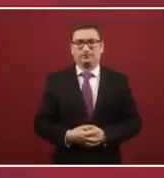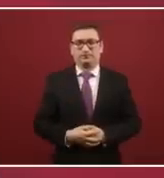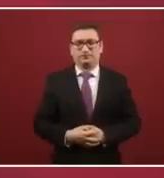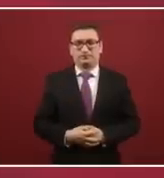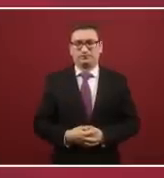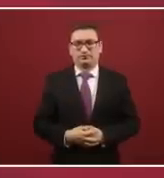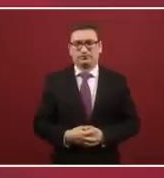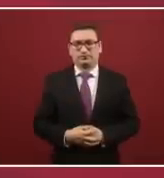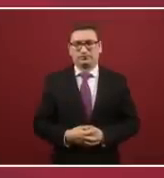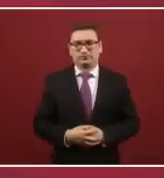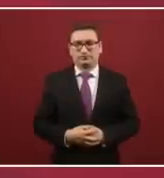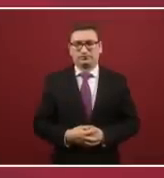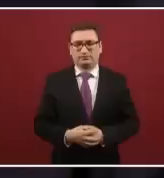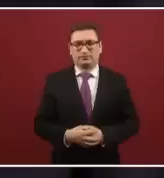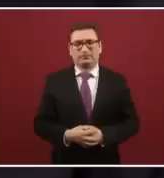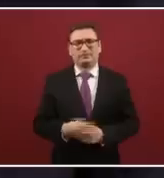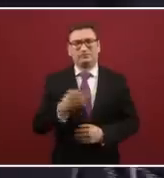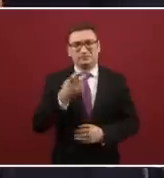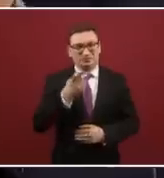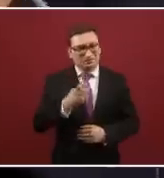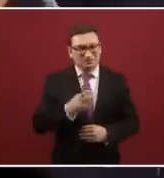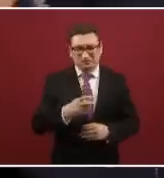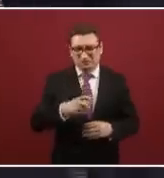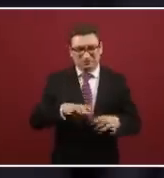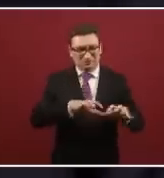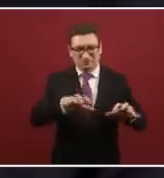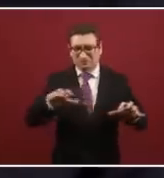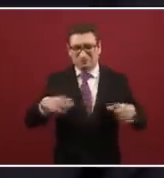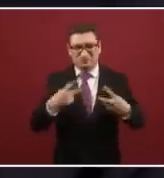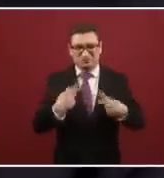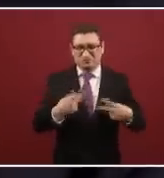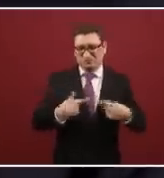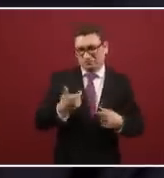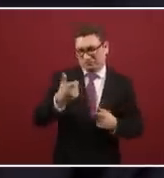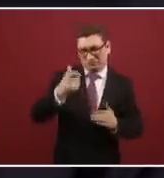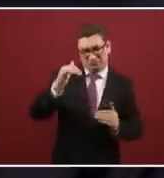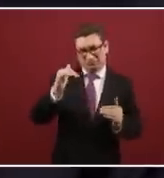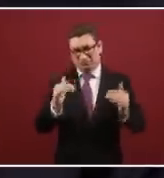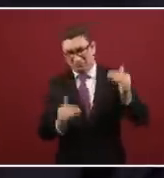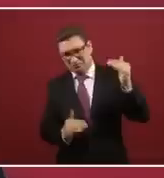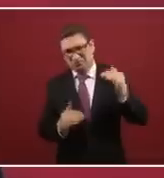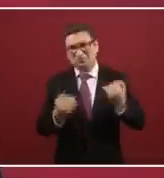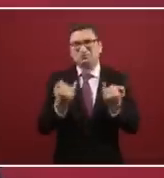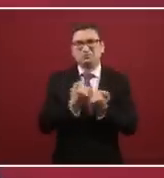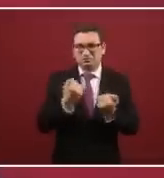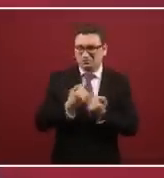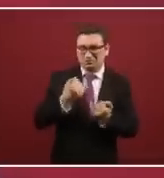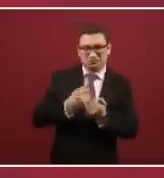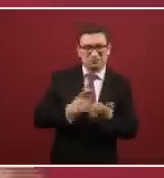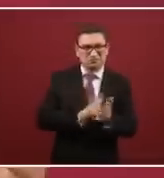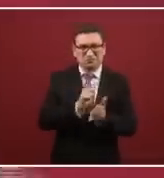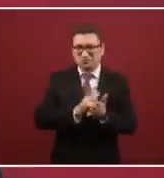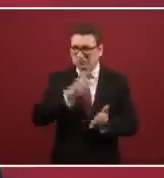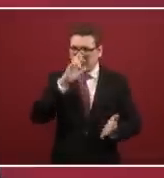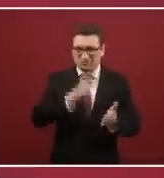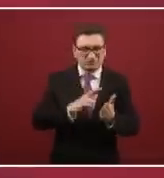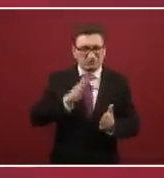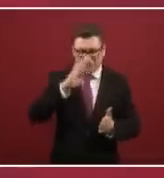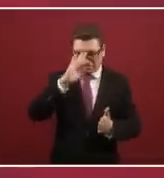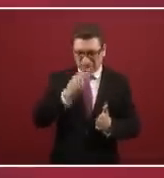de la desigualdad económica, social. Por eso se desató la inseguridad y la violencia, por el